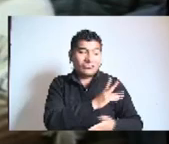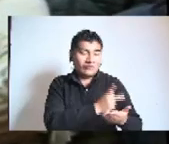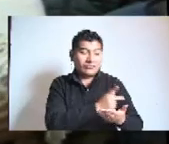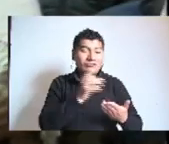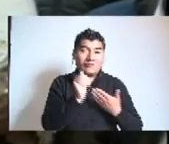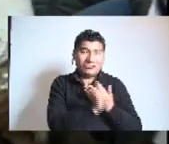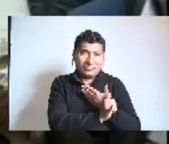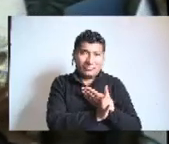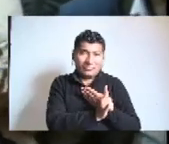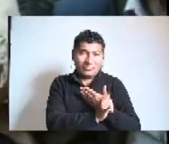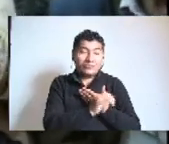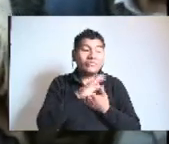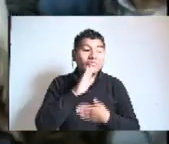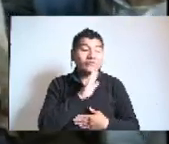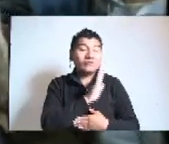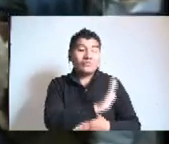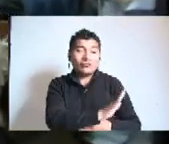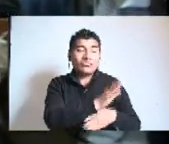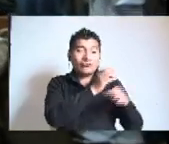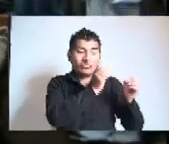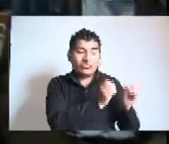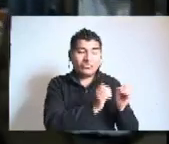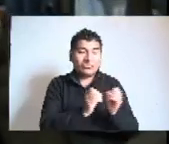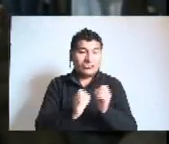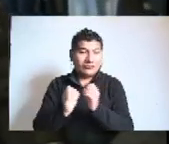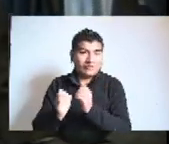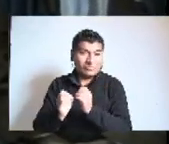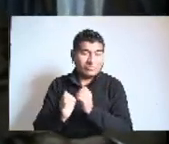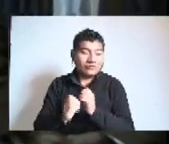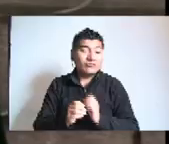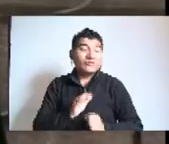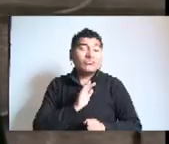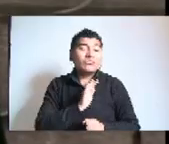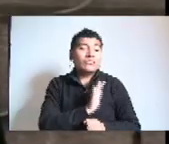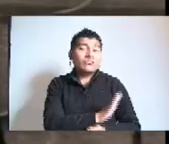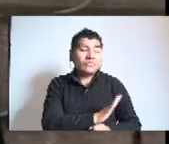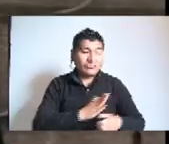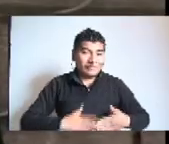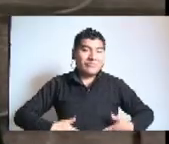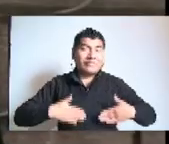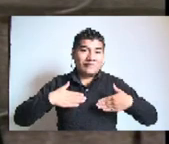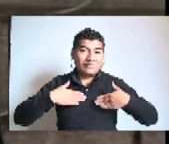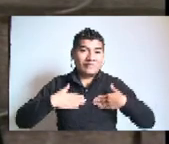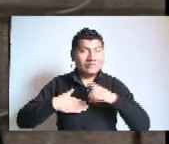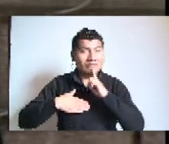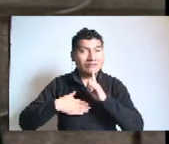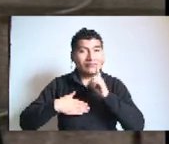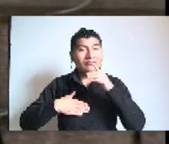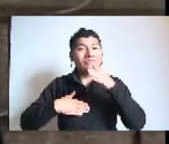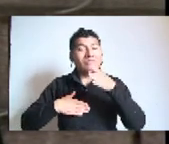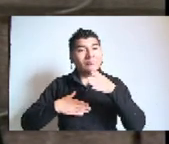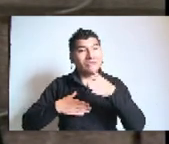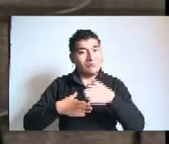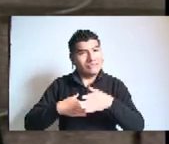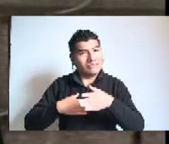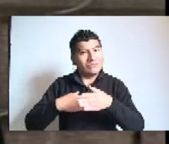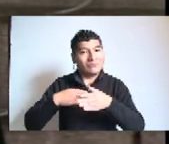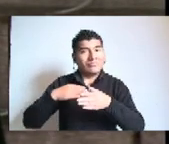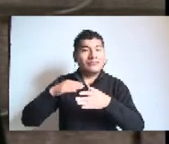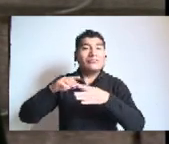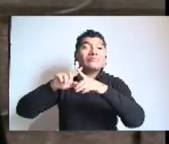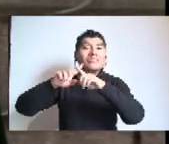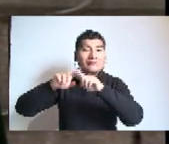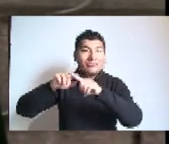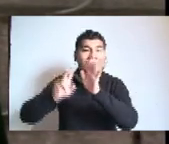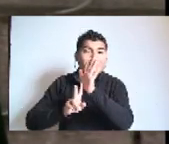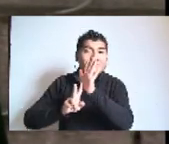proyectos, para que su organización, para que su vida sea según el designio de